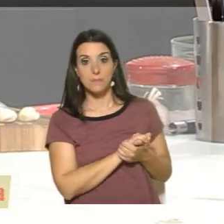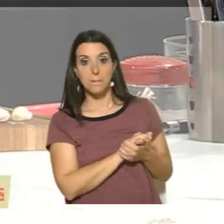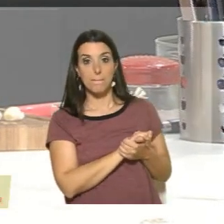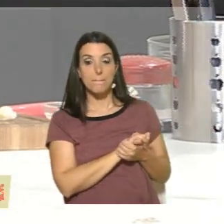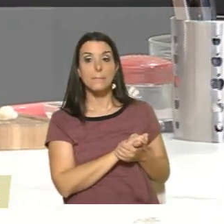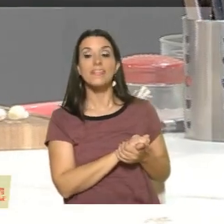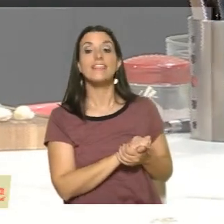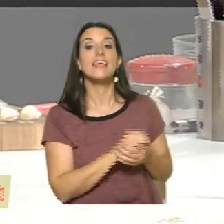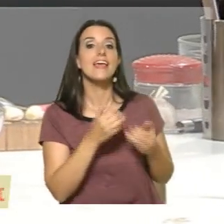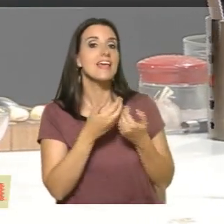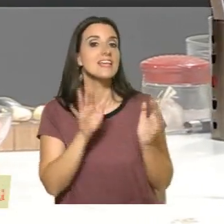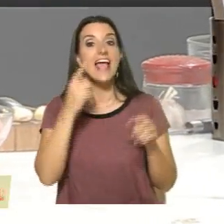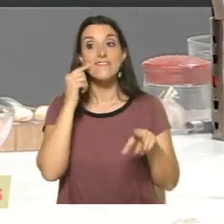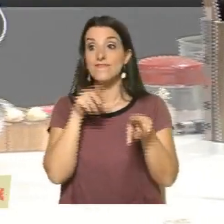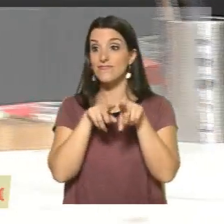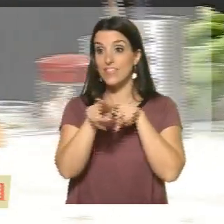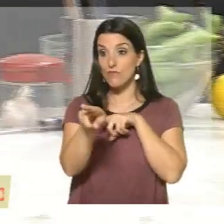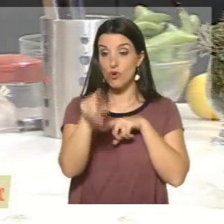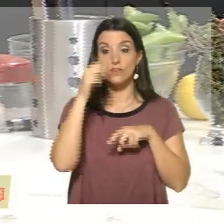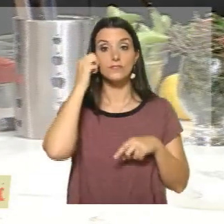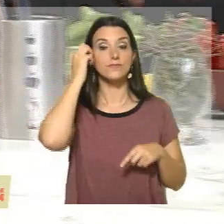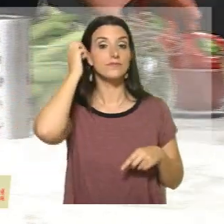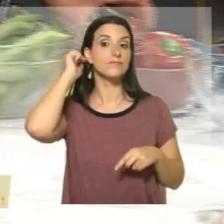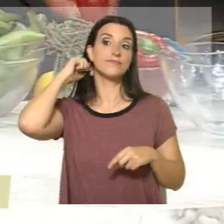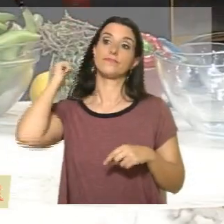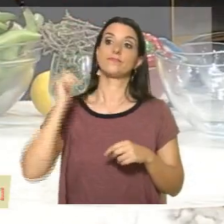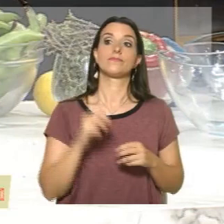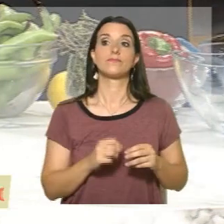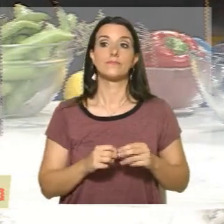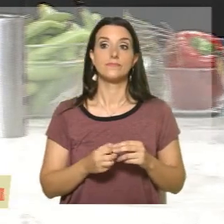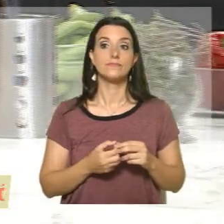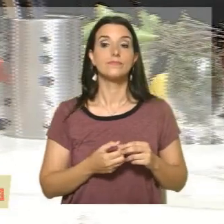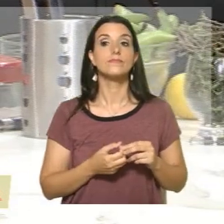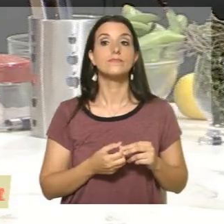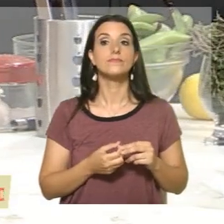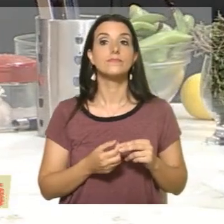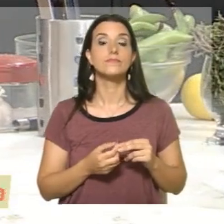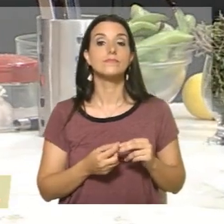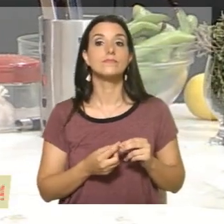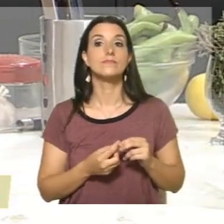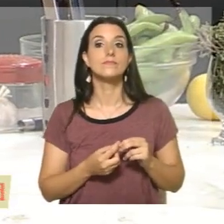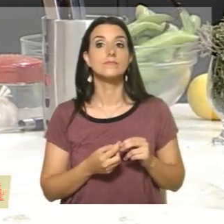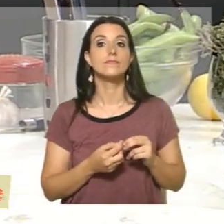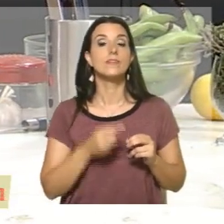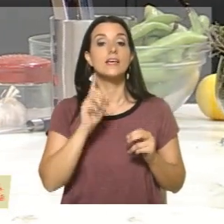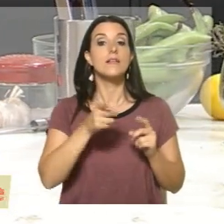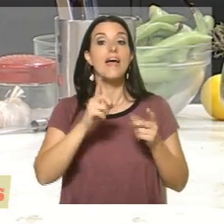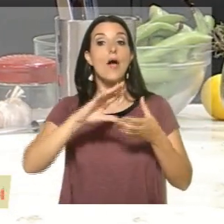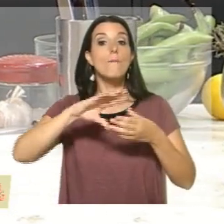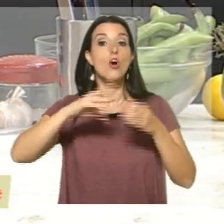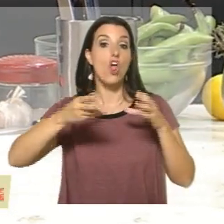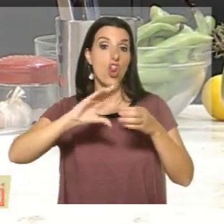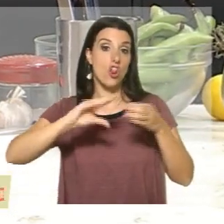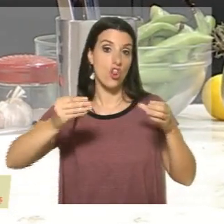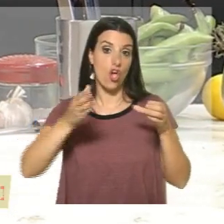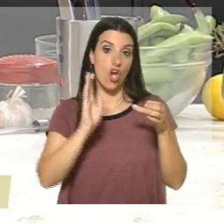De cero, en vivo. Exactamente. Tenemos morroncito, zanahoria, de cebolla. Vamos a cortar todo en